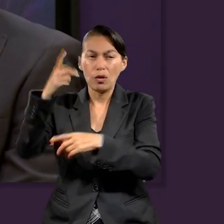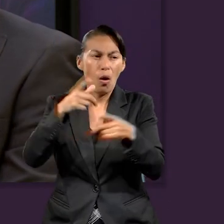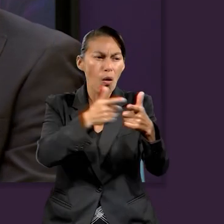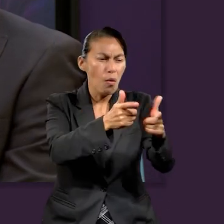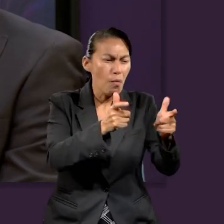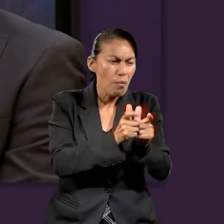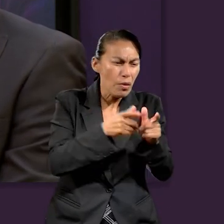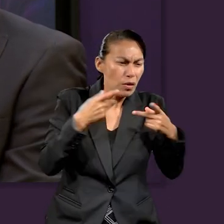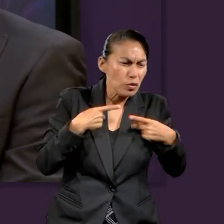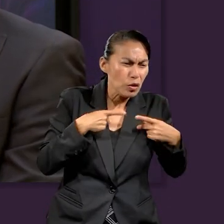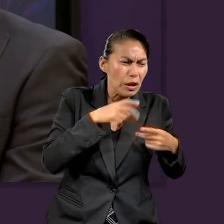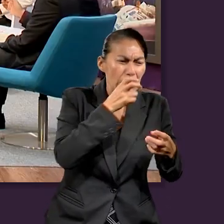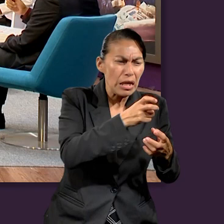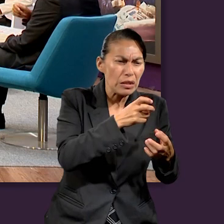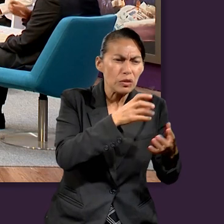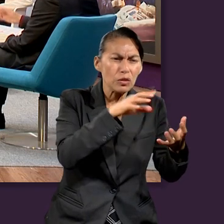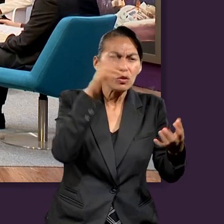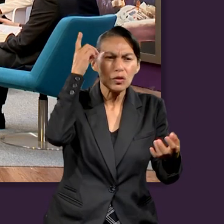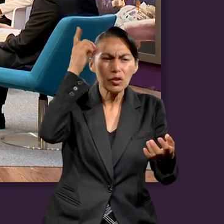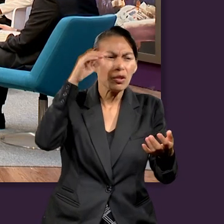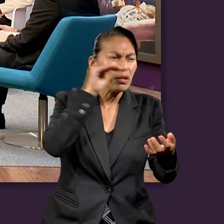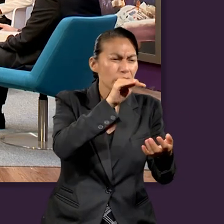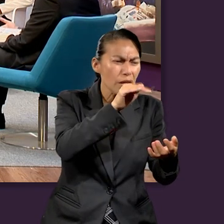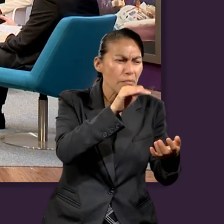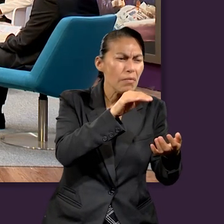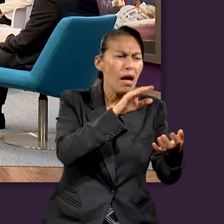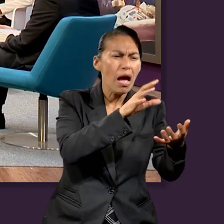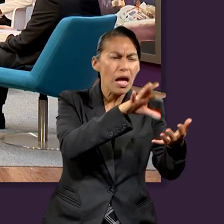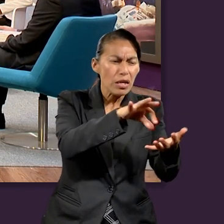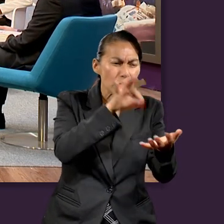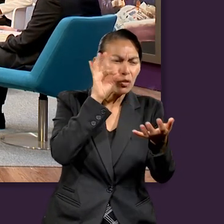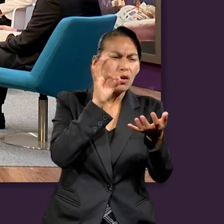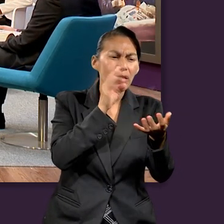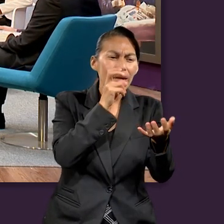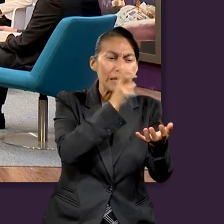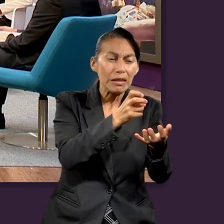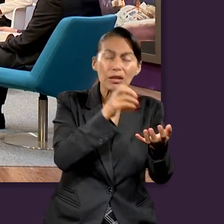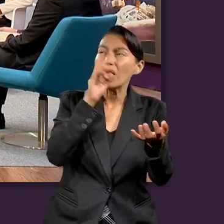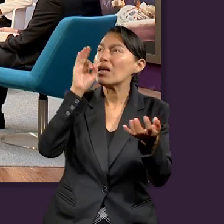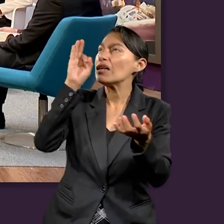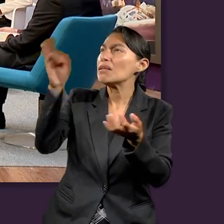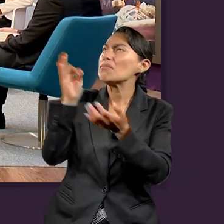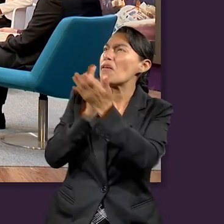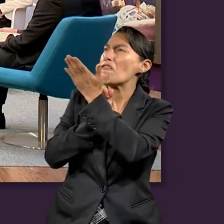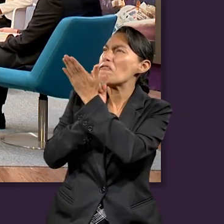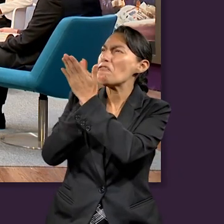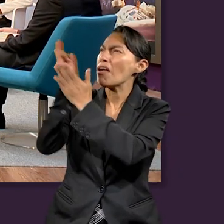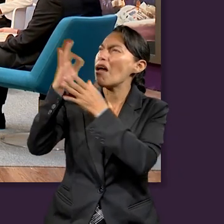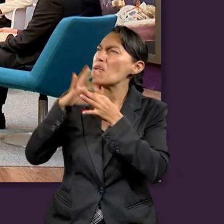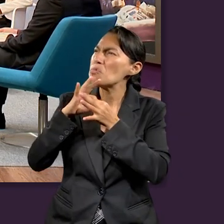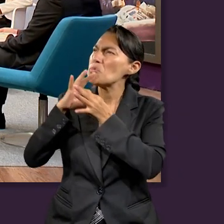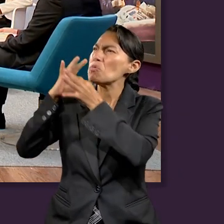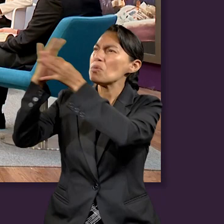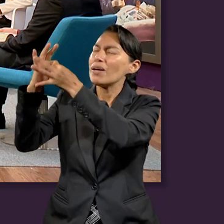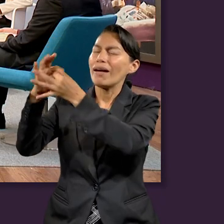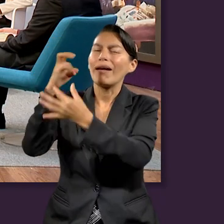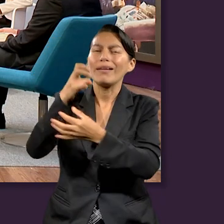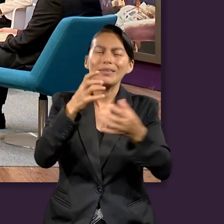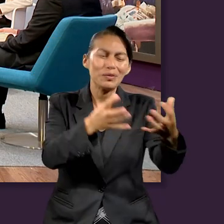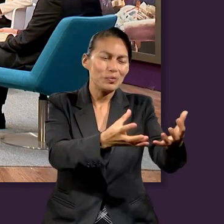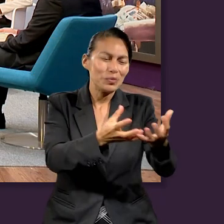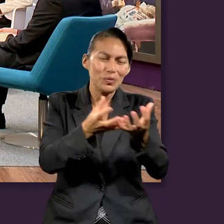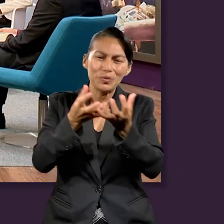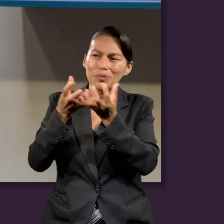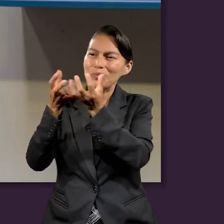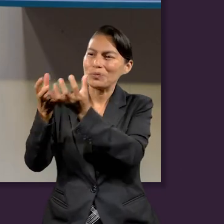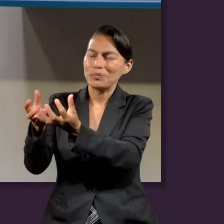que ha sido elegido y que ha sido fiel, fiel para llevar el mensaje en los últimos días. Y durante esta semana pues estamos estudiando algunos